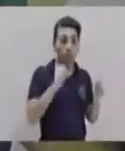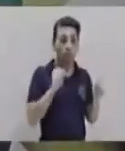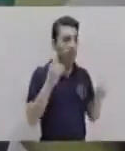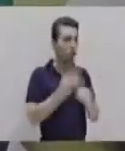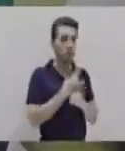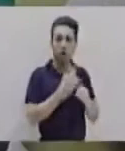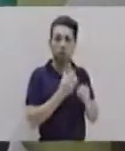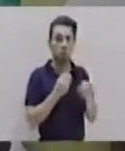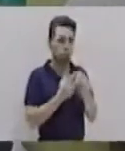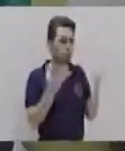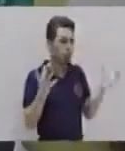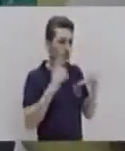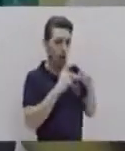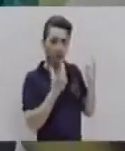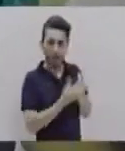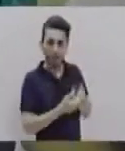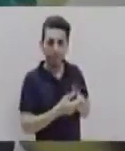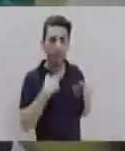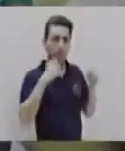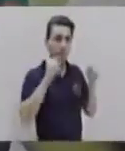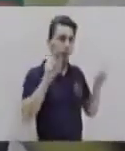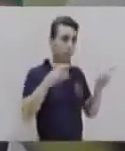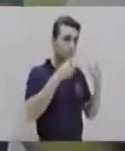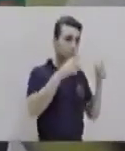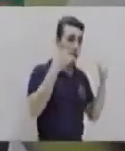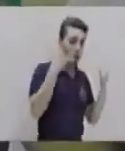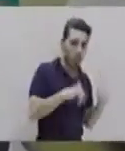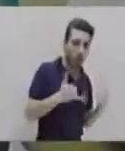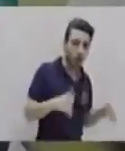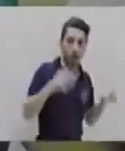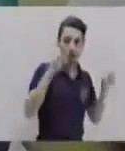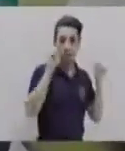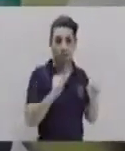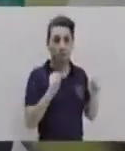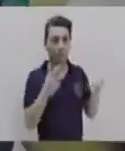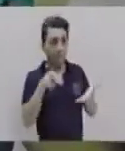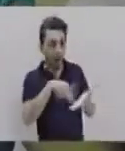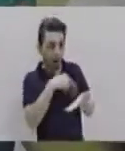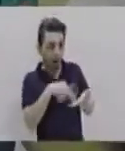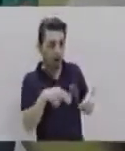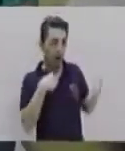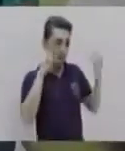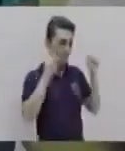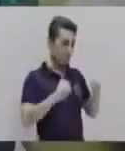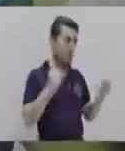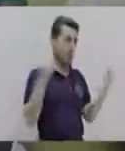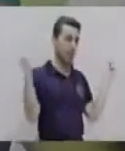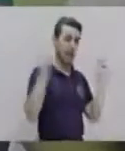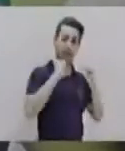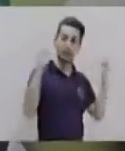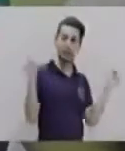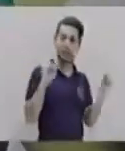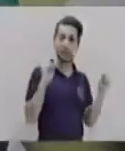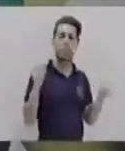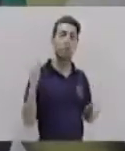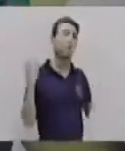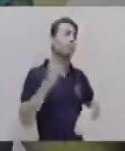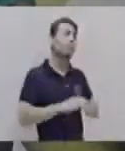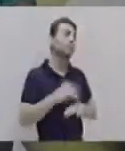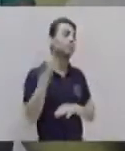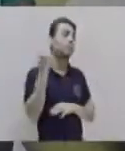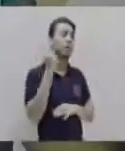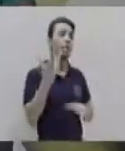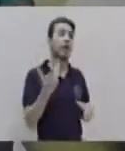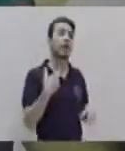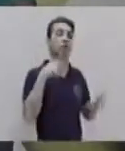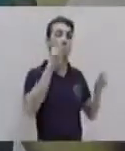cosas. Sí. Podemos jugar con ella, podemos bailar con ella, podemos hacer ejercicio con ella, pero lo más importante,